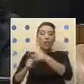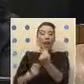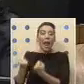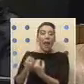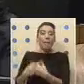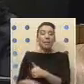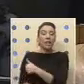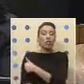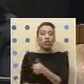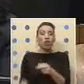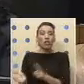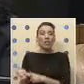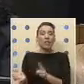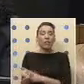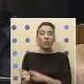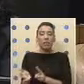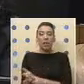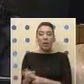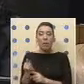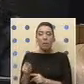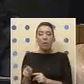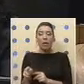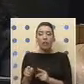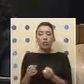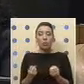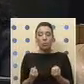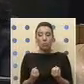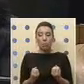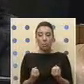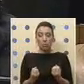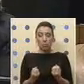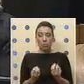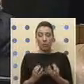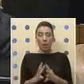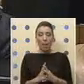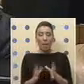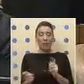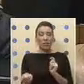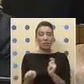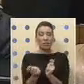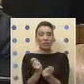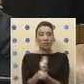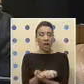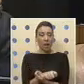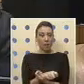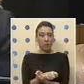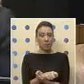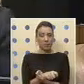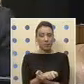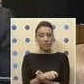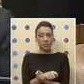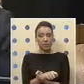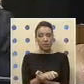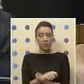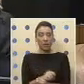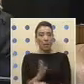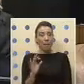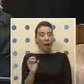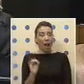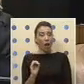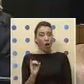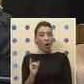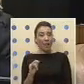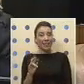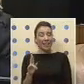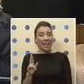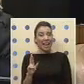exclusivamente tributarias, porque ello produce una mayor distorsión en el mercado. Fíjense que el Banco